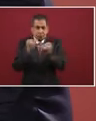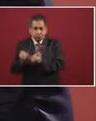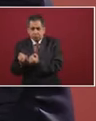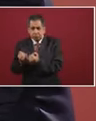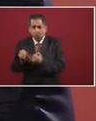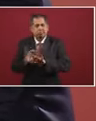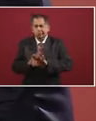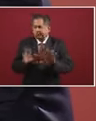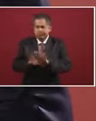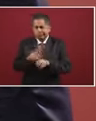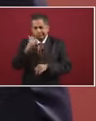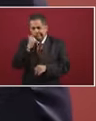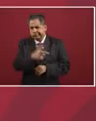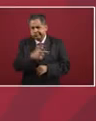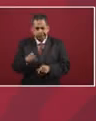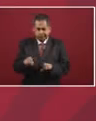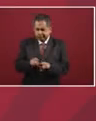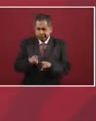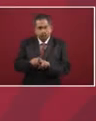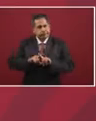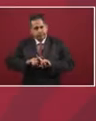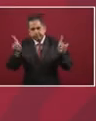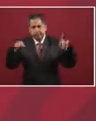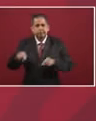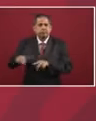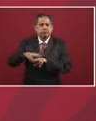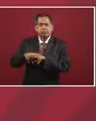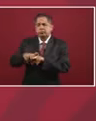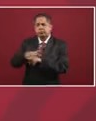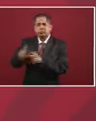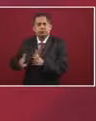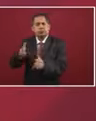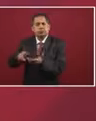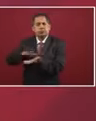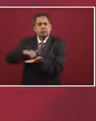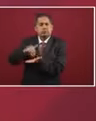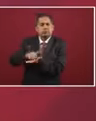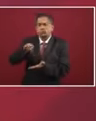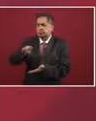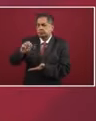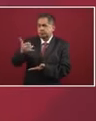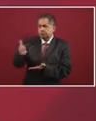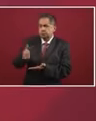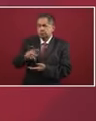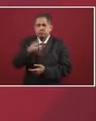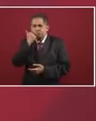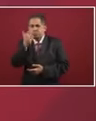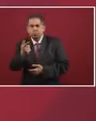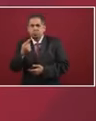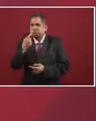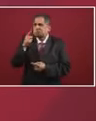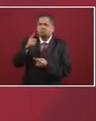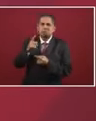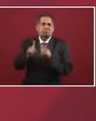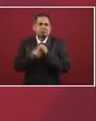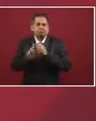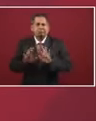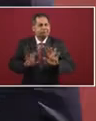caso del Tren Maya. No queremos mezquindades,